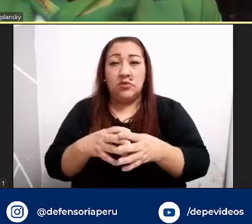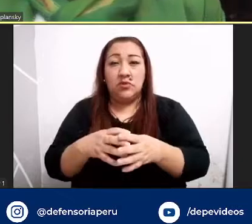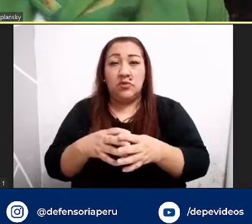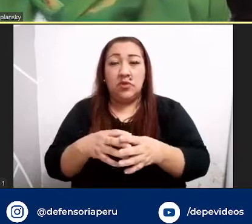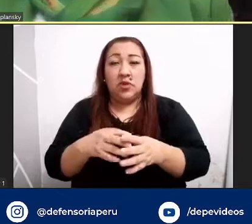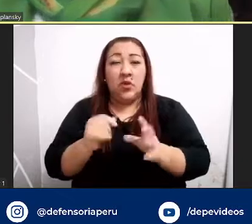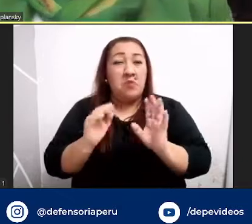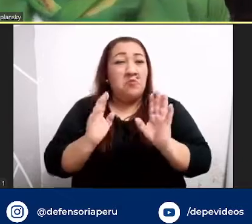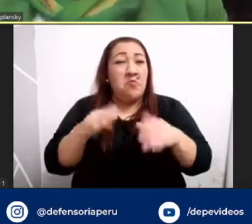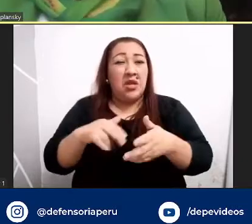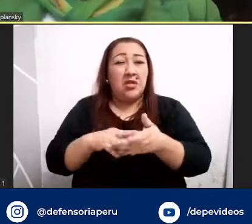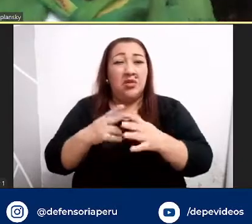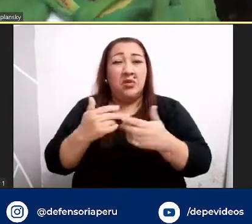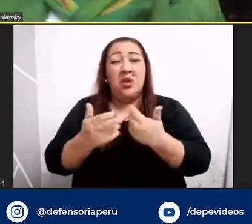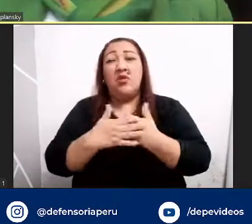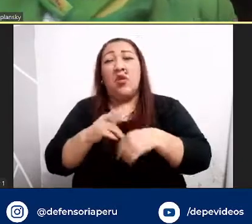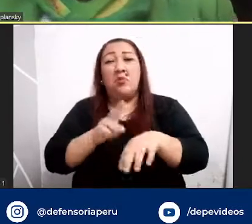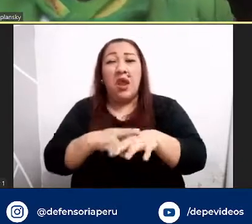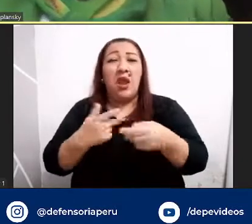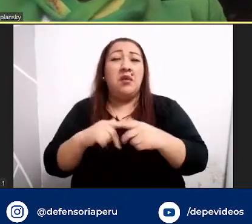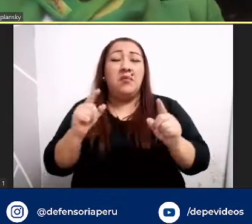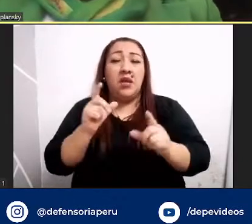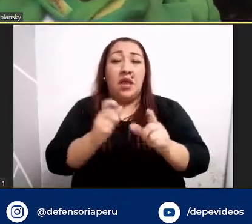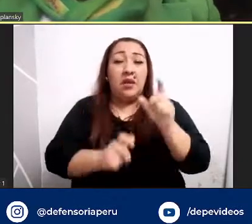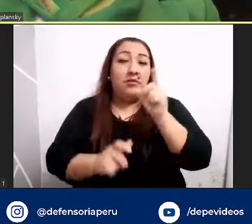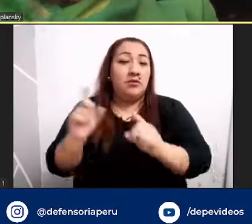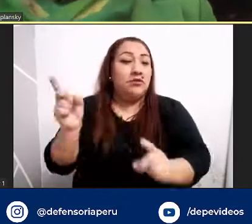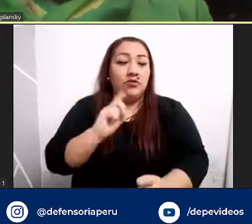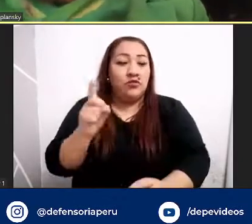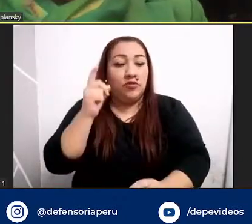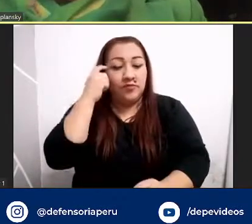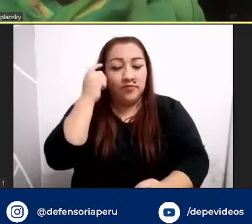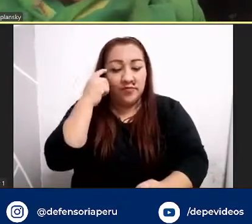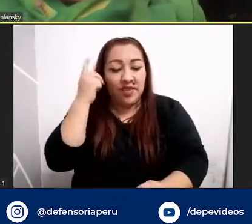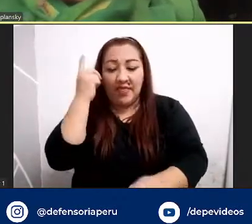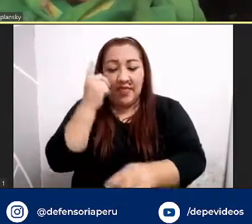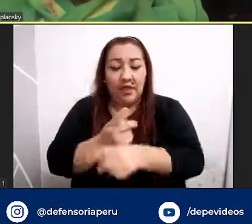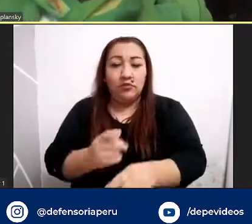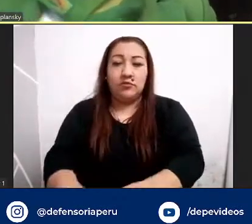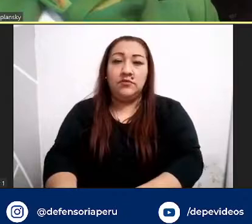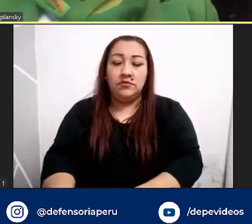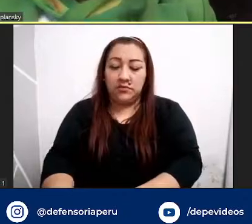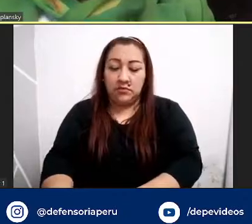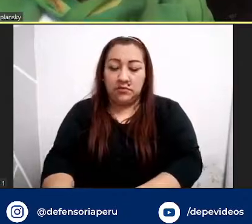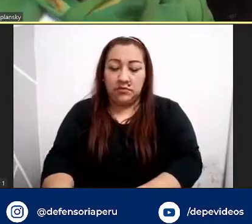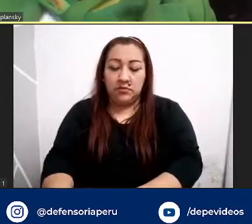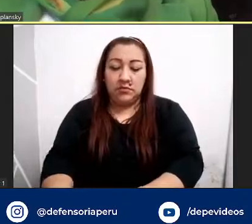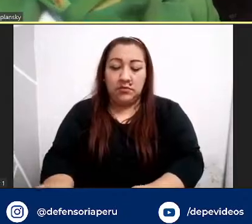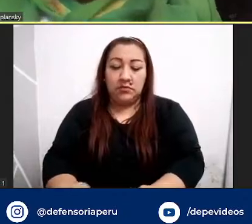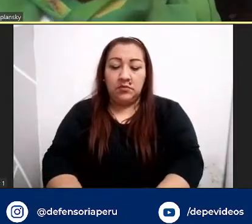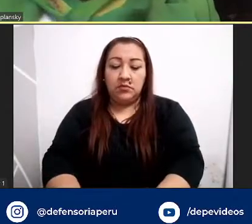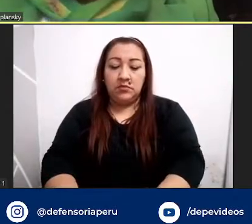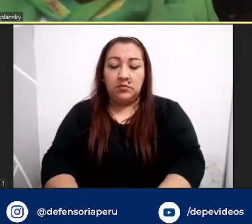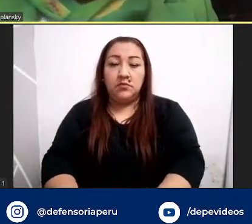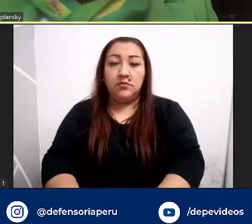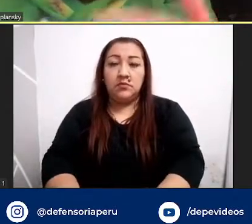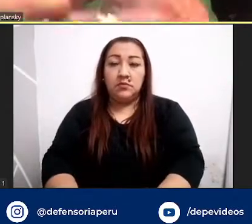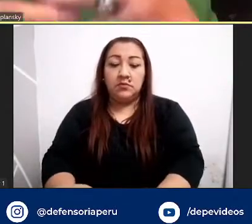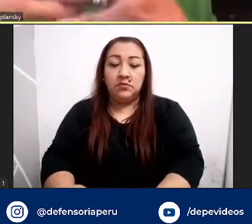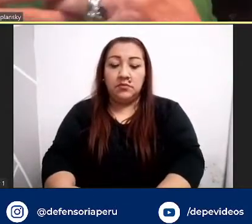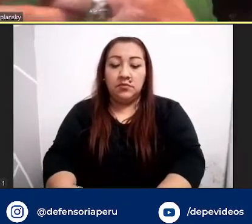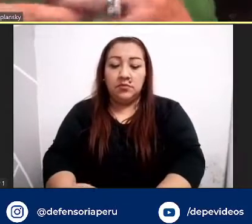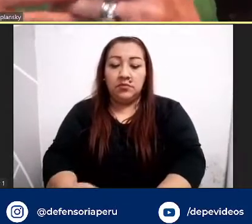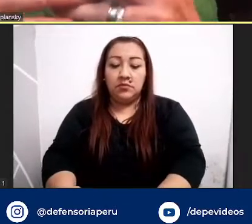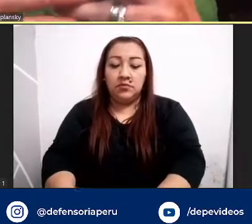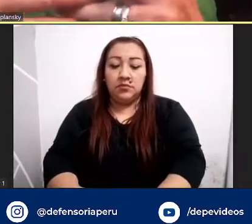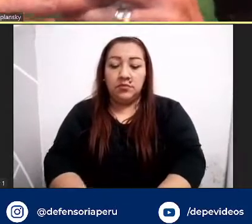y que la gente no denuncia lo suficiente porque desde